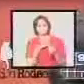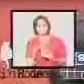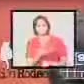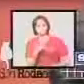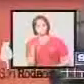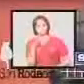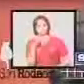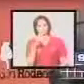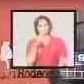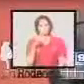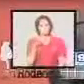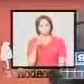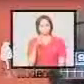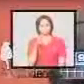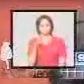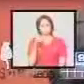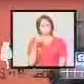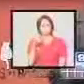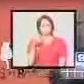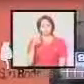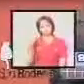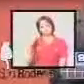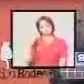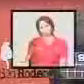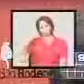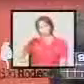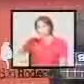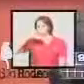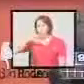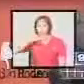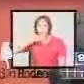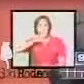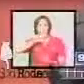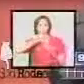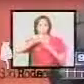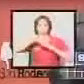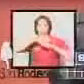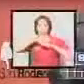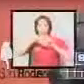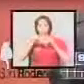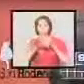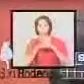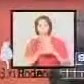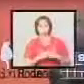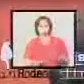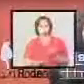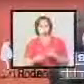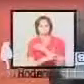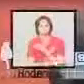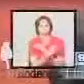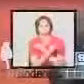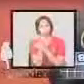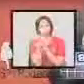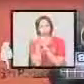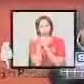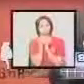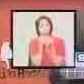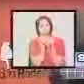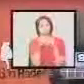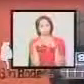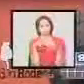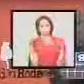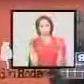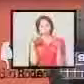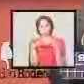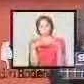al 2202-2020. Nosotros realmente no tenemos una restricción crediticia en el país. Si es para remodelar o ampliar su